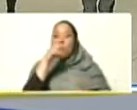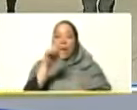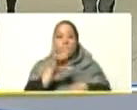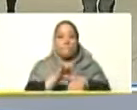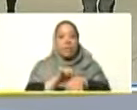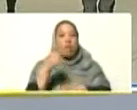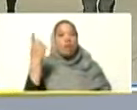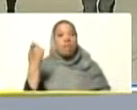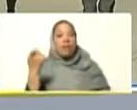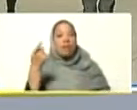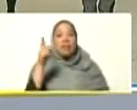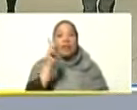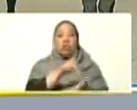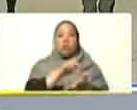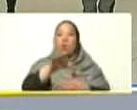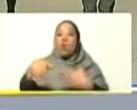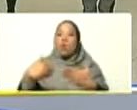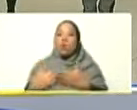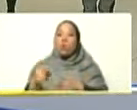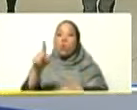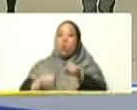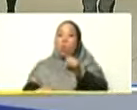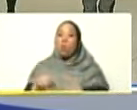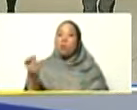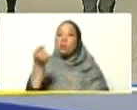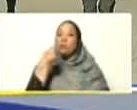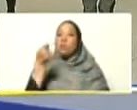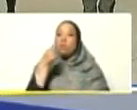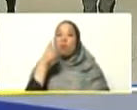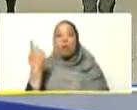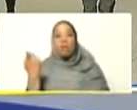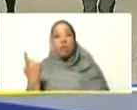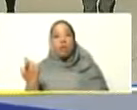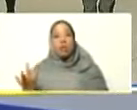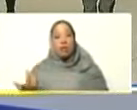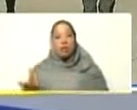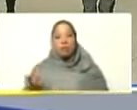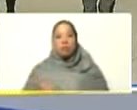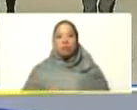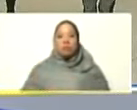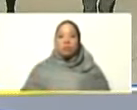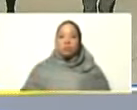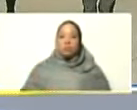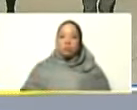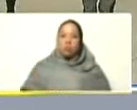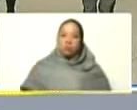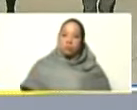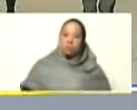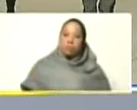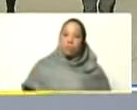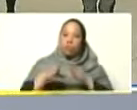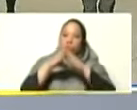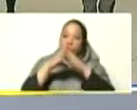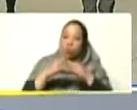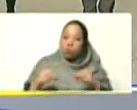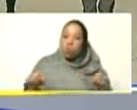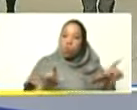sin enfermera y sin medicina, ni uno solo. Todos tienen que ser